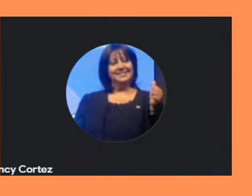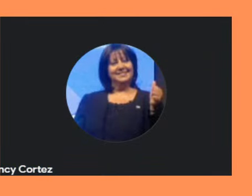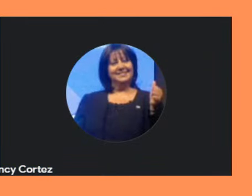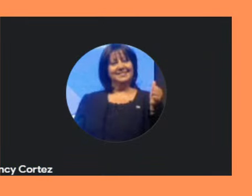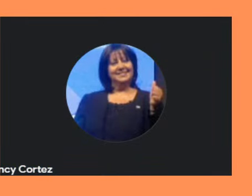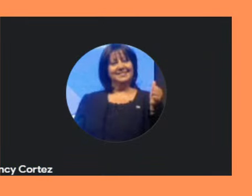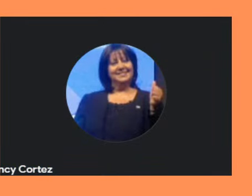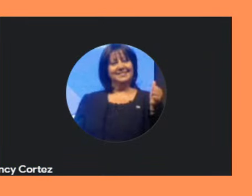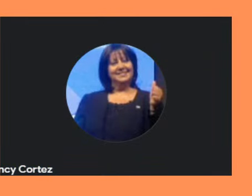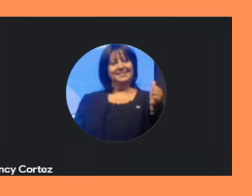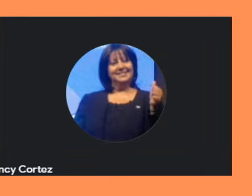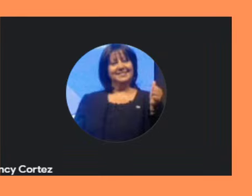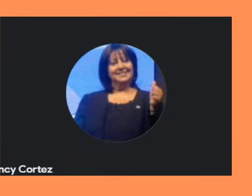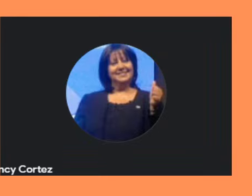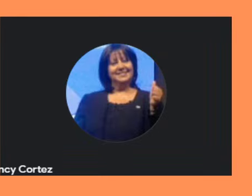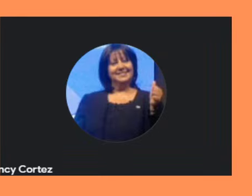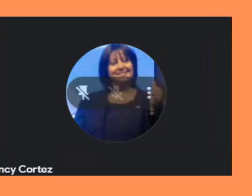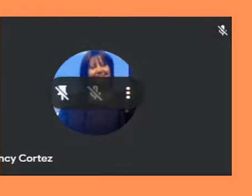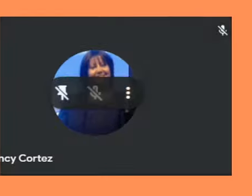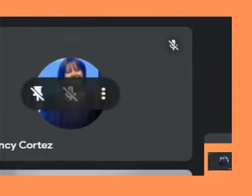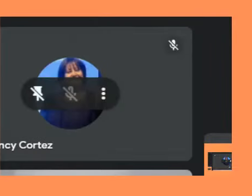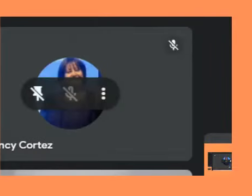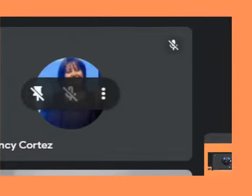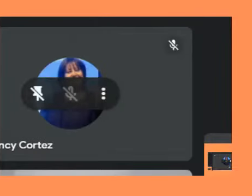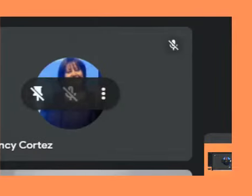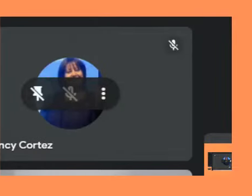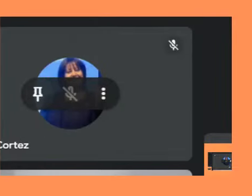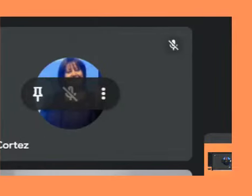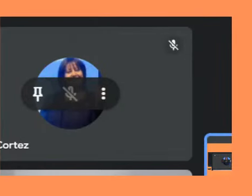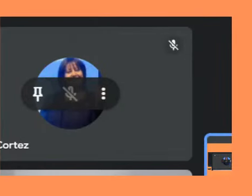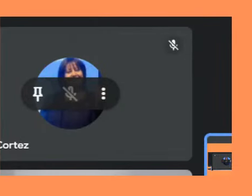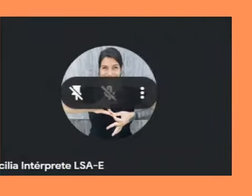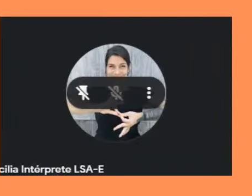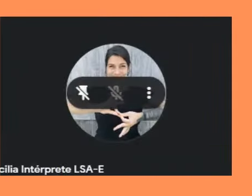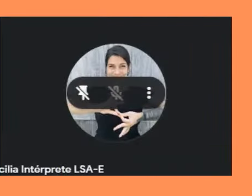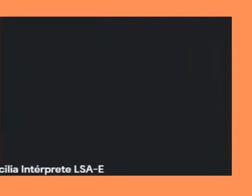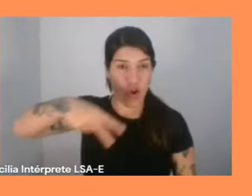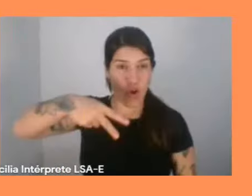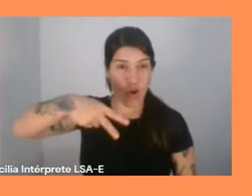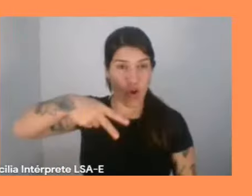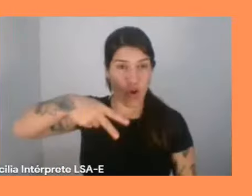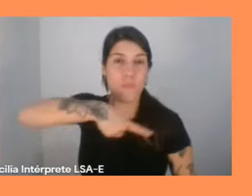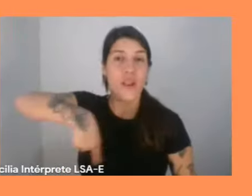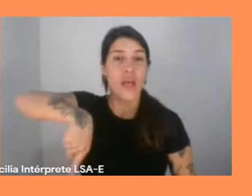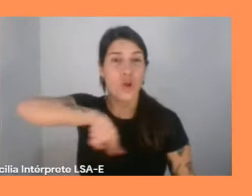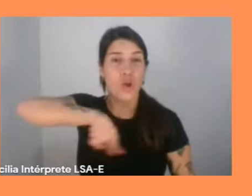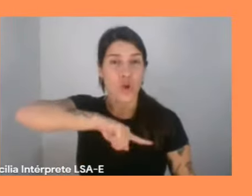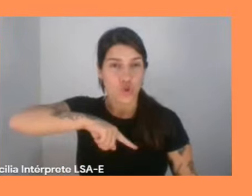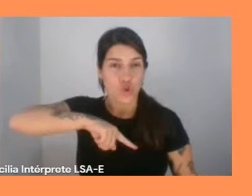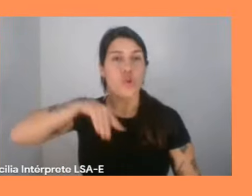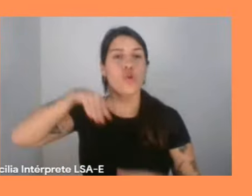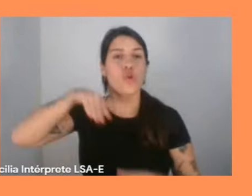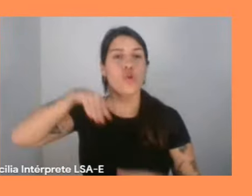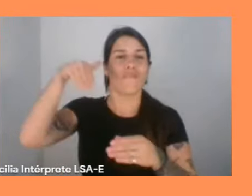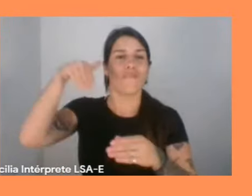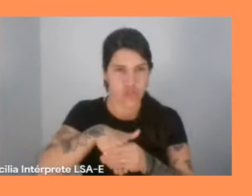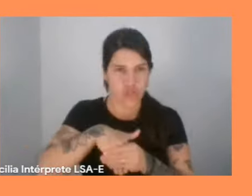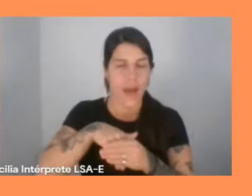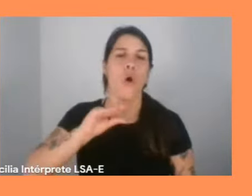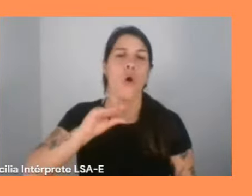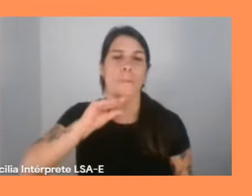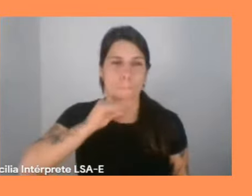Sergio Massa. Y les pedimos a todas las personas que se sumen ahora con